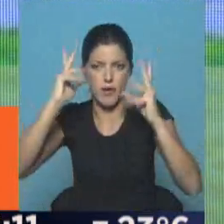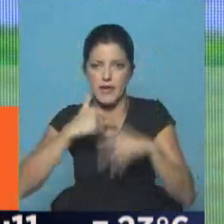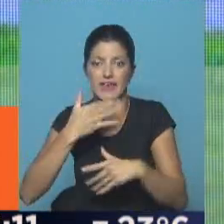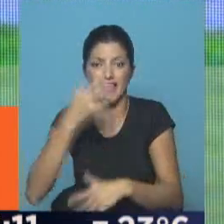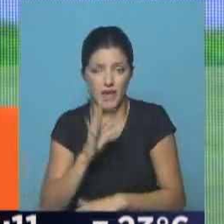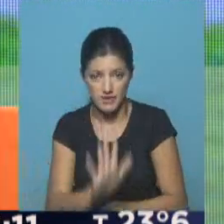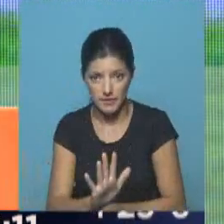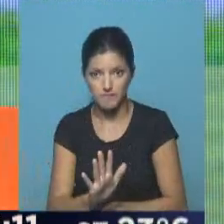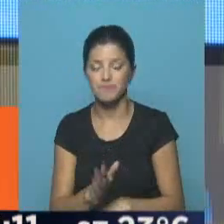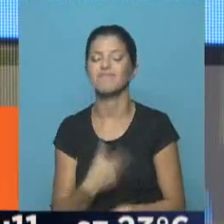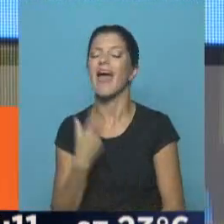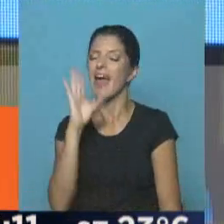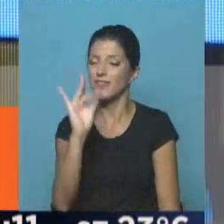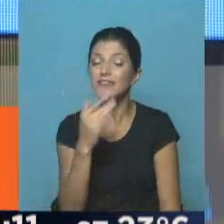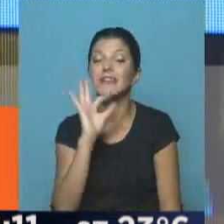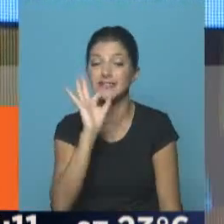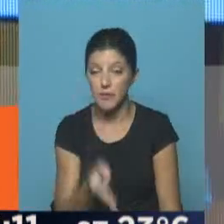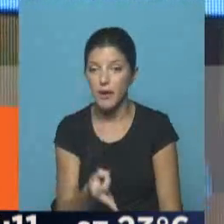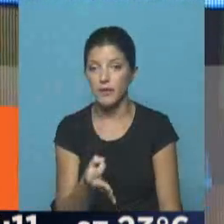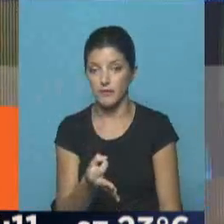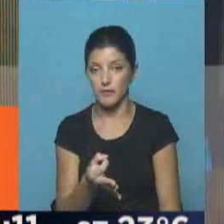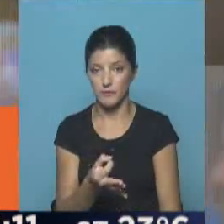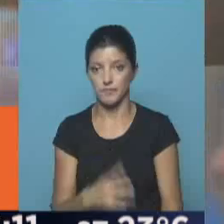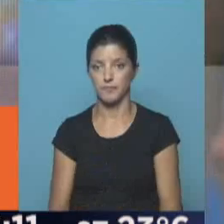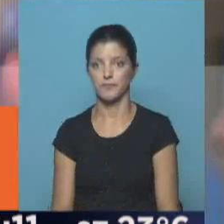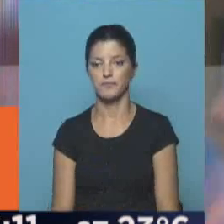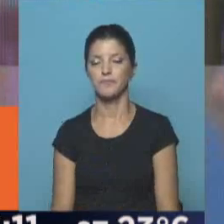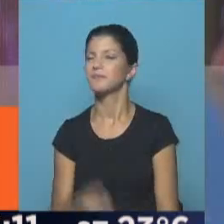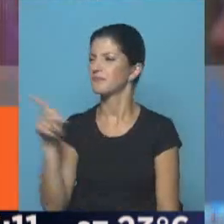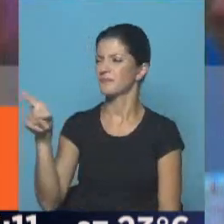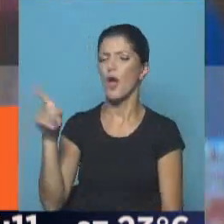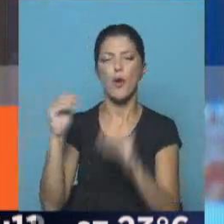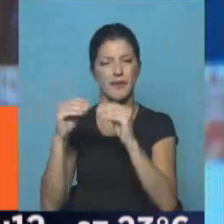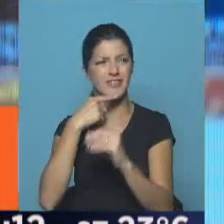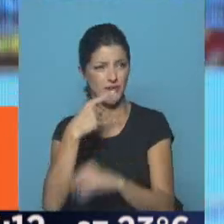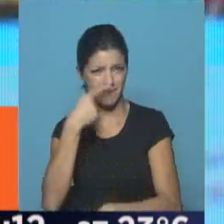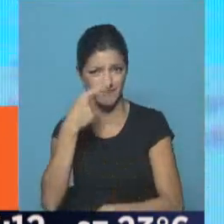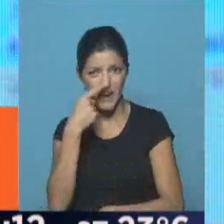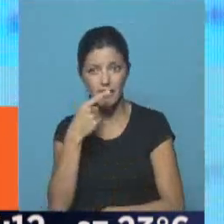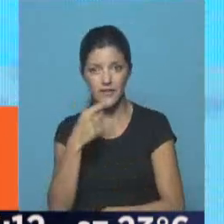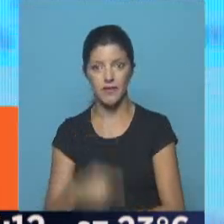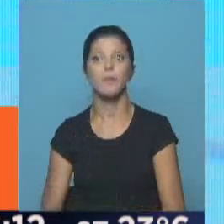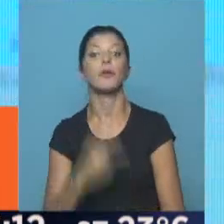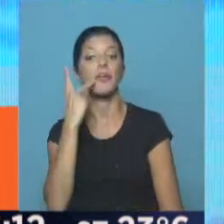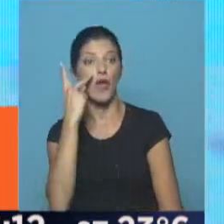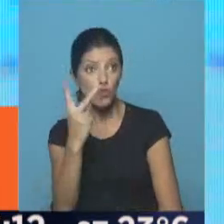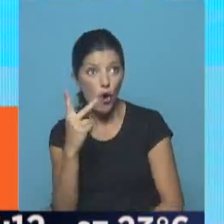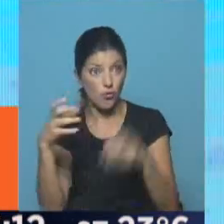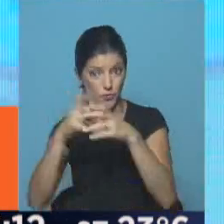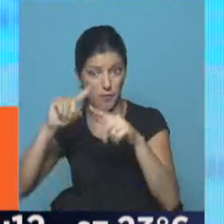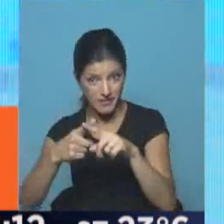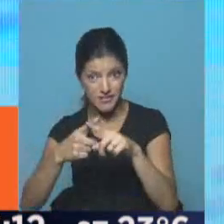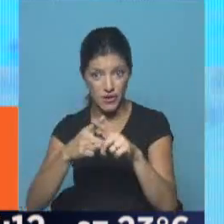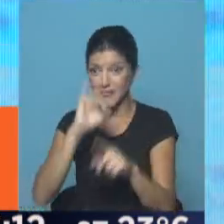al no haber una política muy articulada es difícil dar una mirada articulada. Pero digamos, lo que ¿no? dijo Natalia recién fue interesante. Dice, porque tiene dos partidos. Efectivamente, él